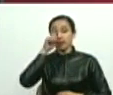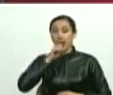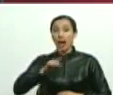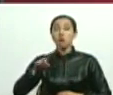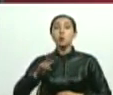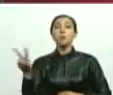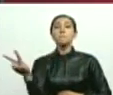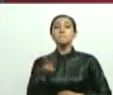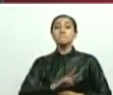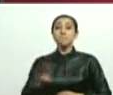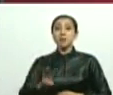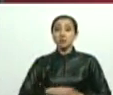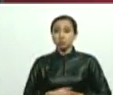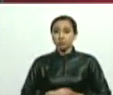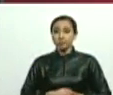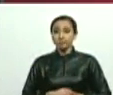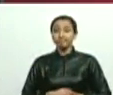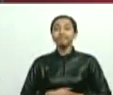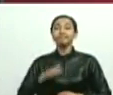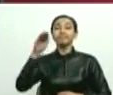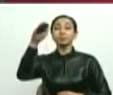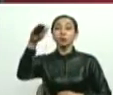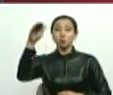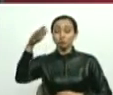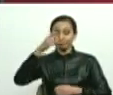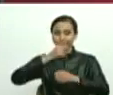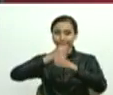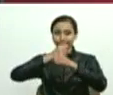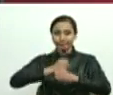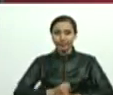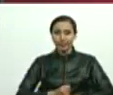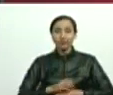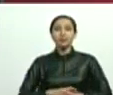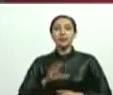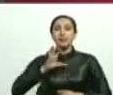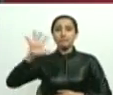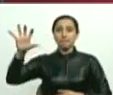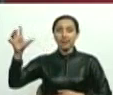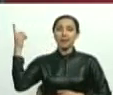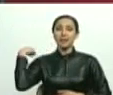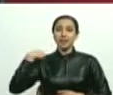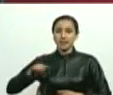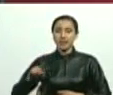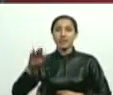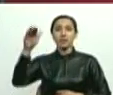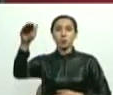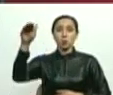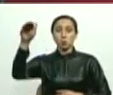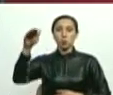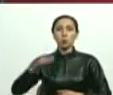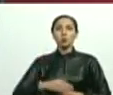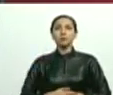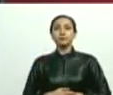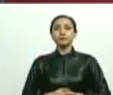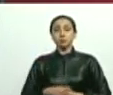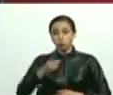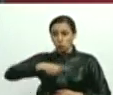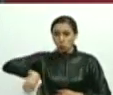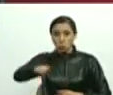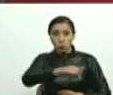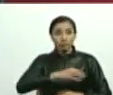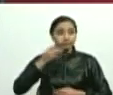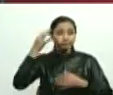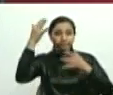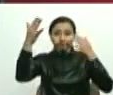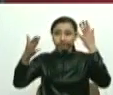Venezuela se juega su destino. Nuestra patria se juega su destino. ¿Ustedes se imaginan que